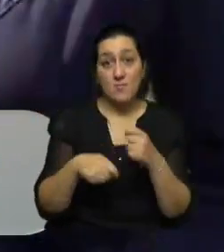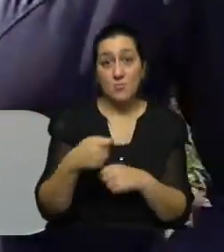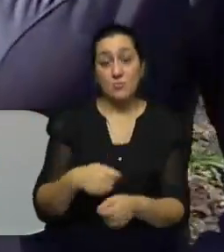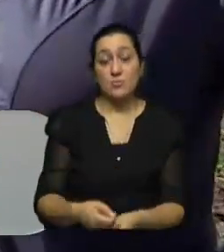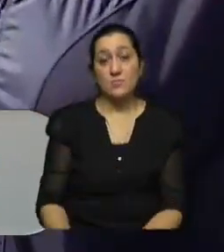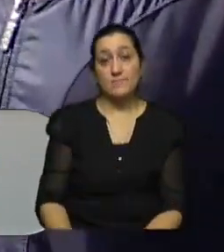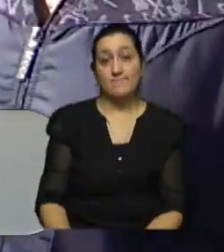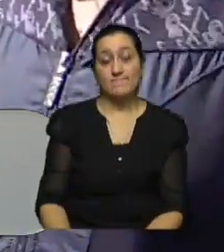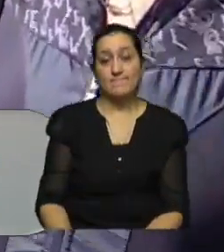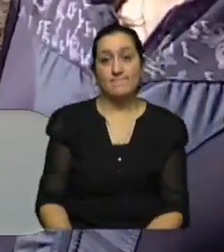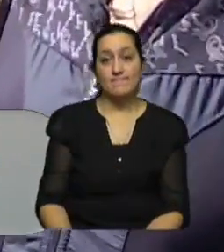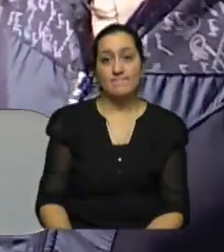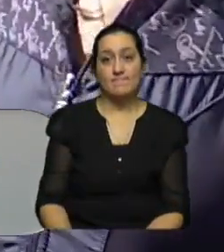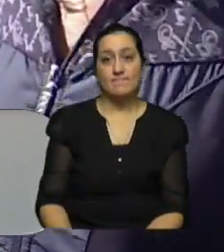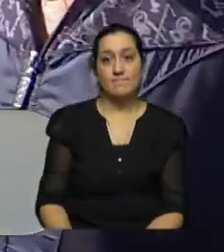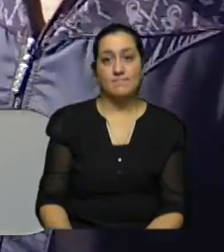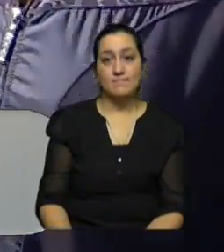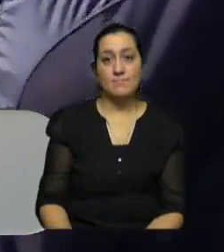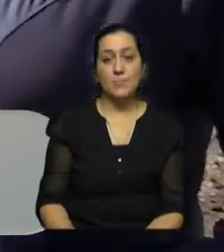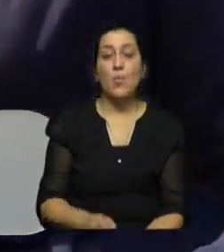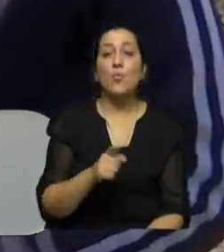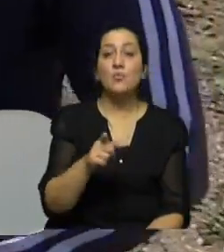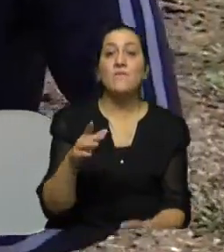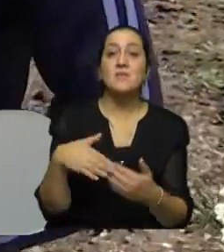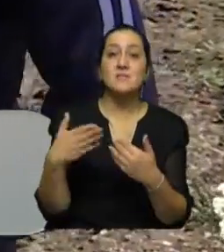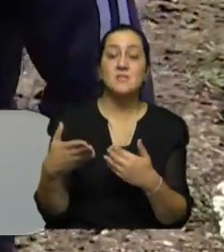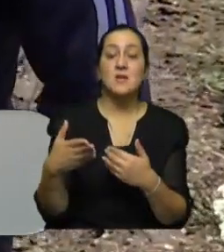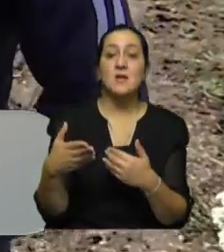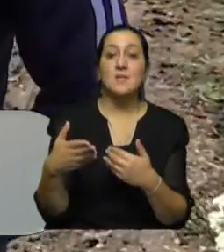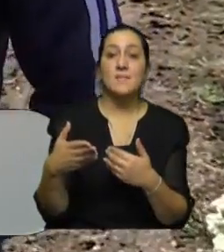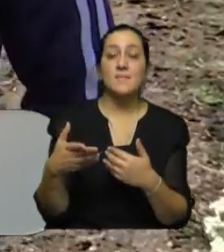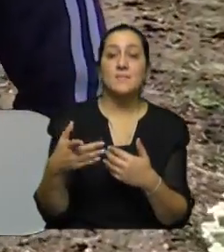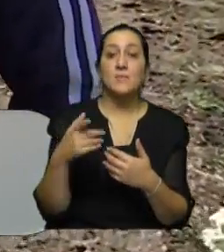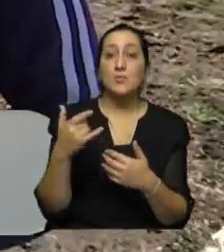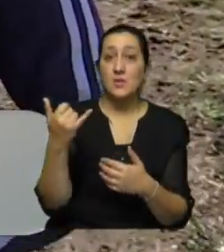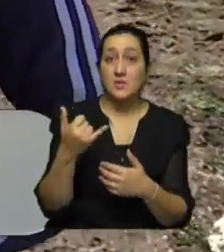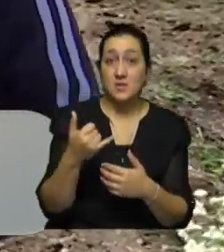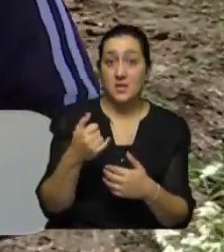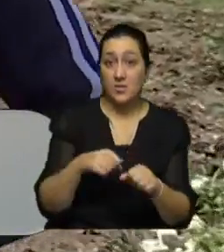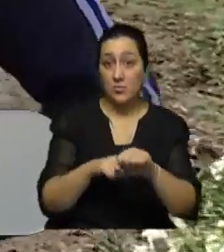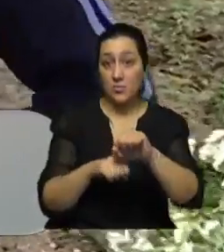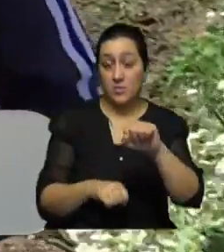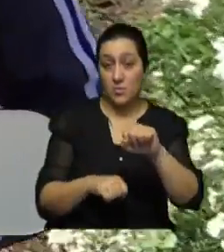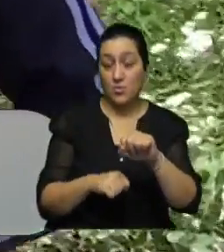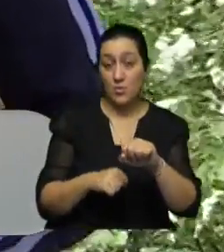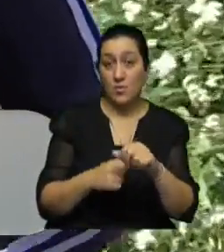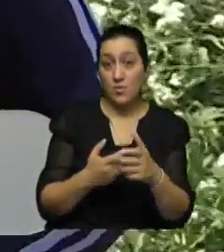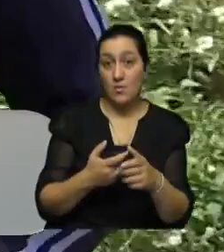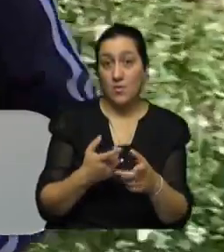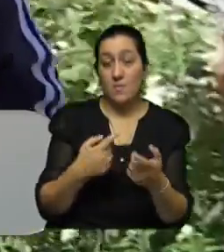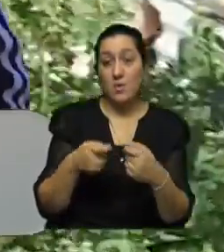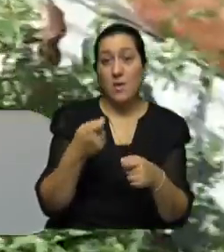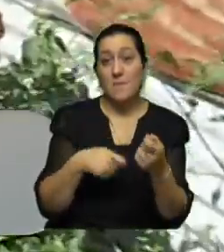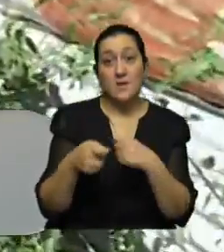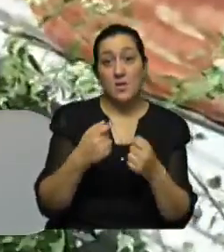Es lo que hacemos nosotros. Bien, usted, vecina, me dijo que tiene un título, está habilitada para trabajar, pero en el mercado